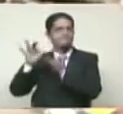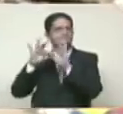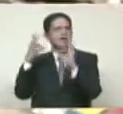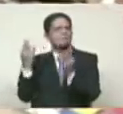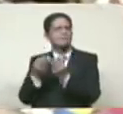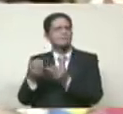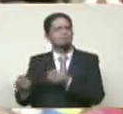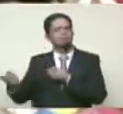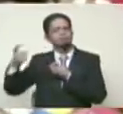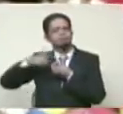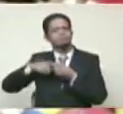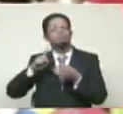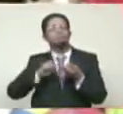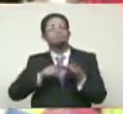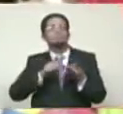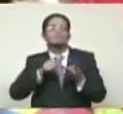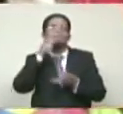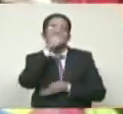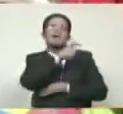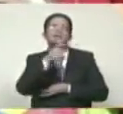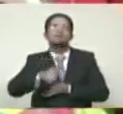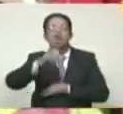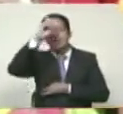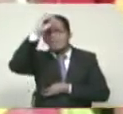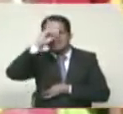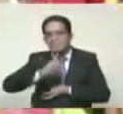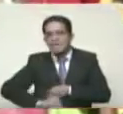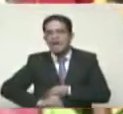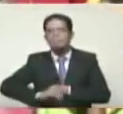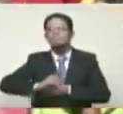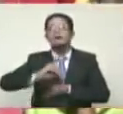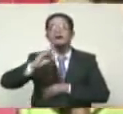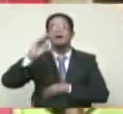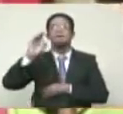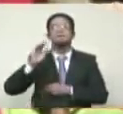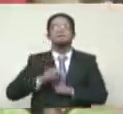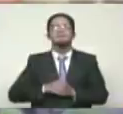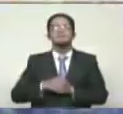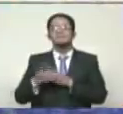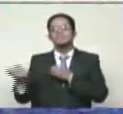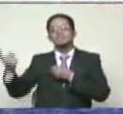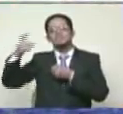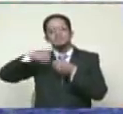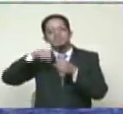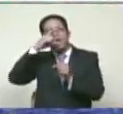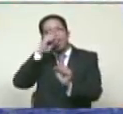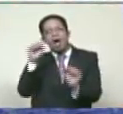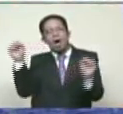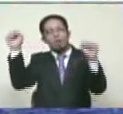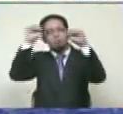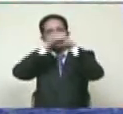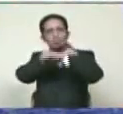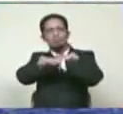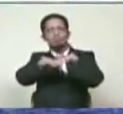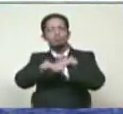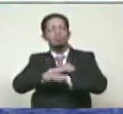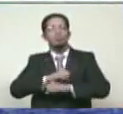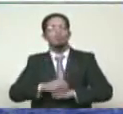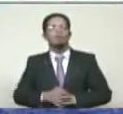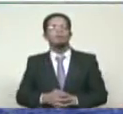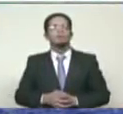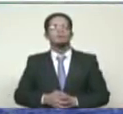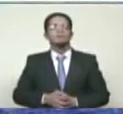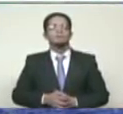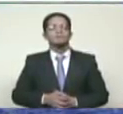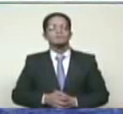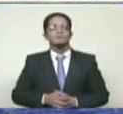a las personas con alguna discapacidad, a los adultos mayores.